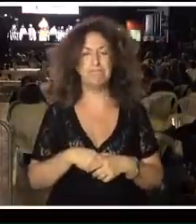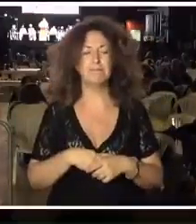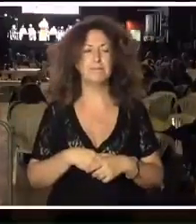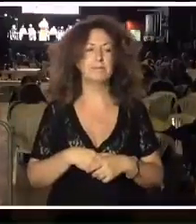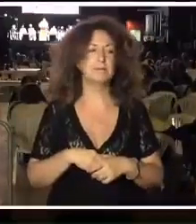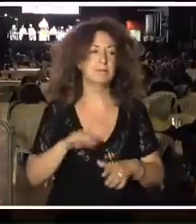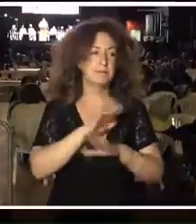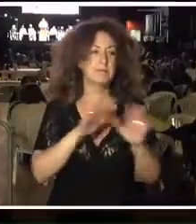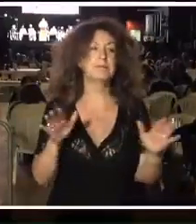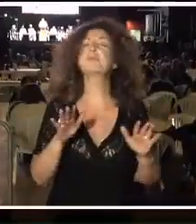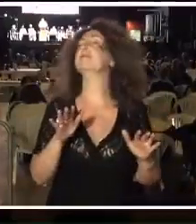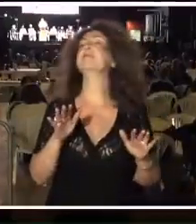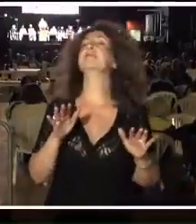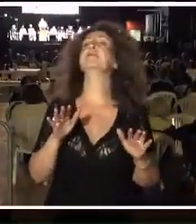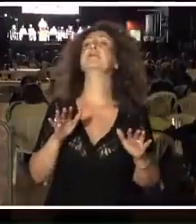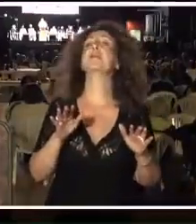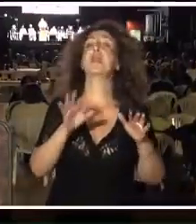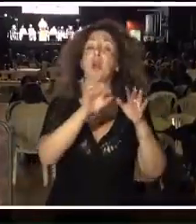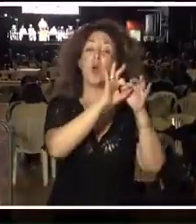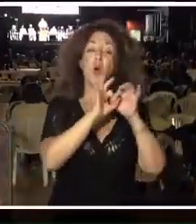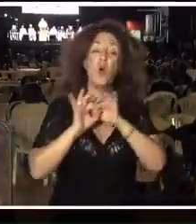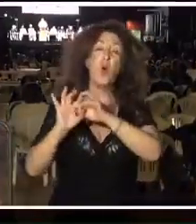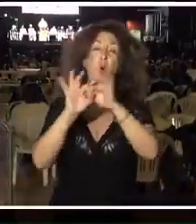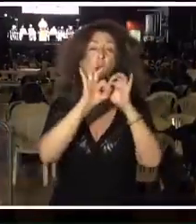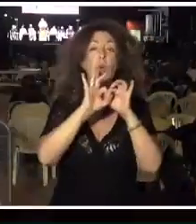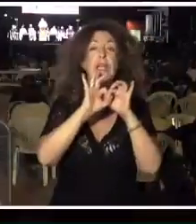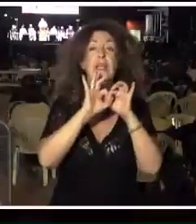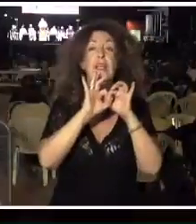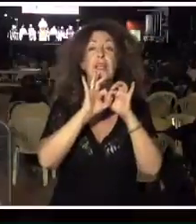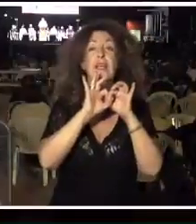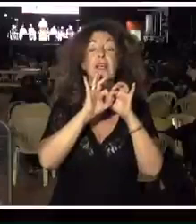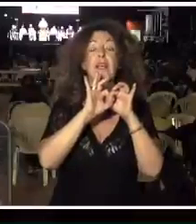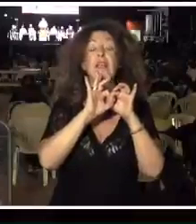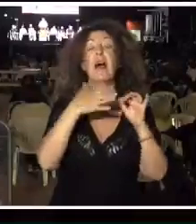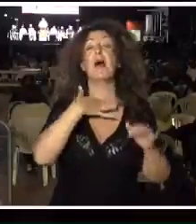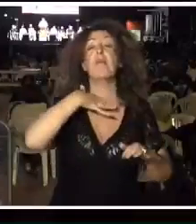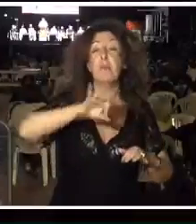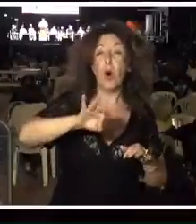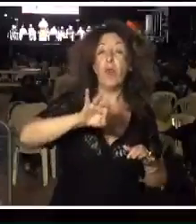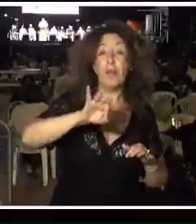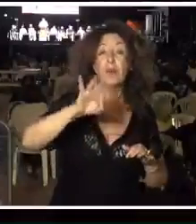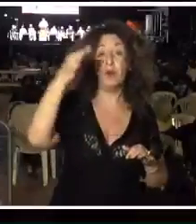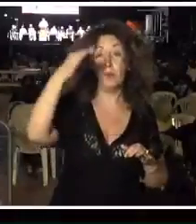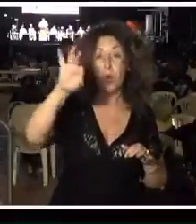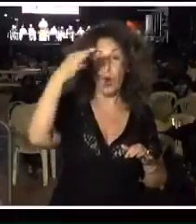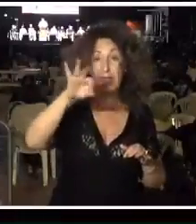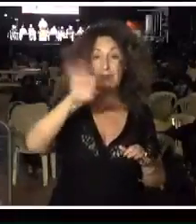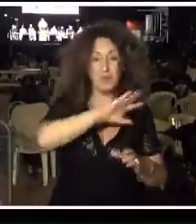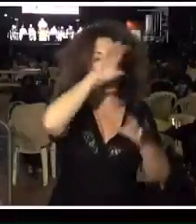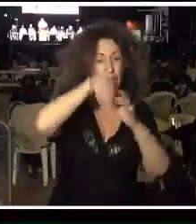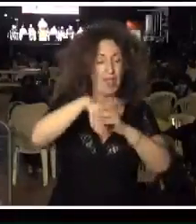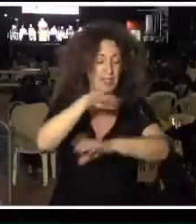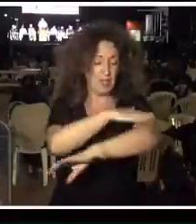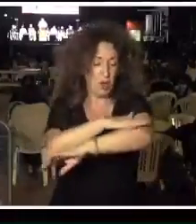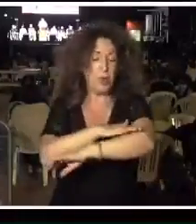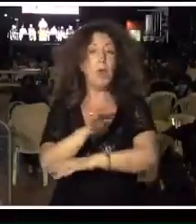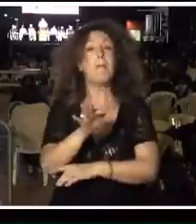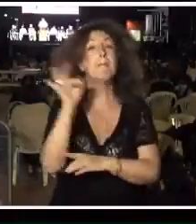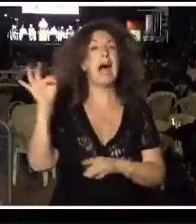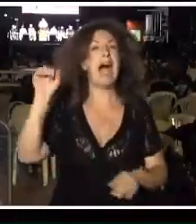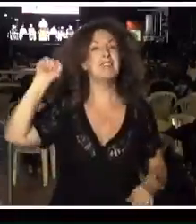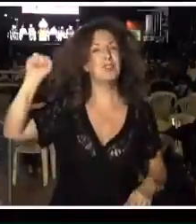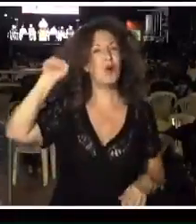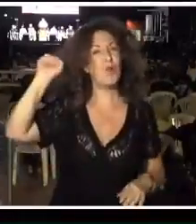La entrada de Unidas Podemos en el Gobierno de España y el regreso de las y los comunistas al Consejo de Ministros